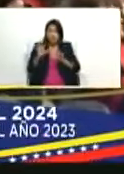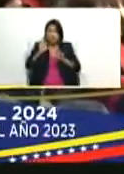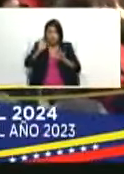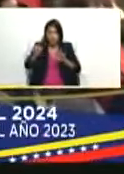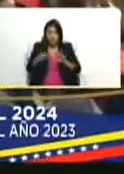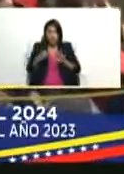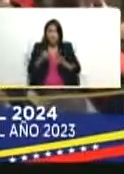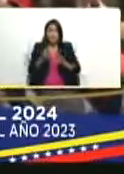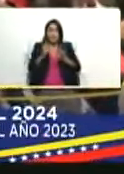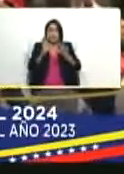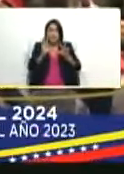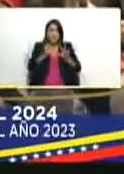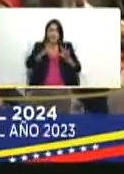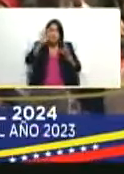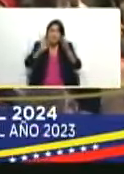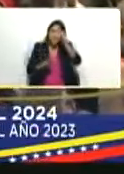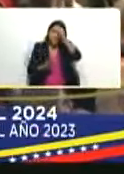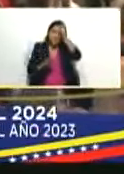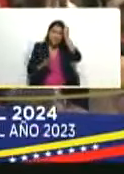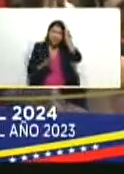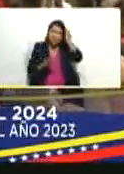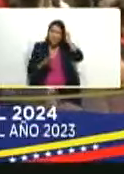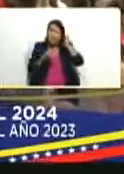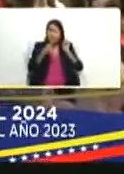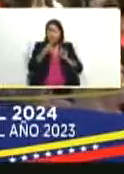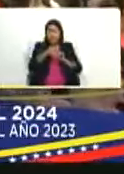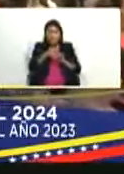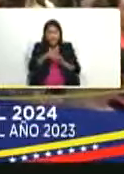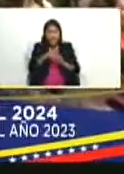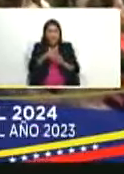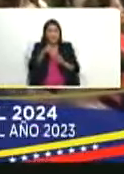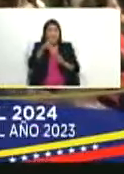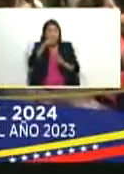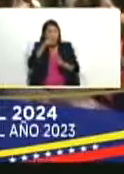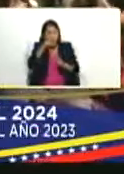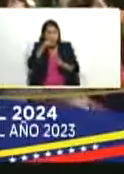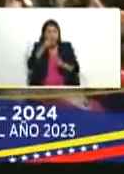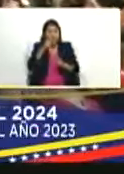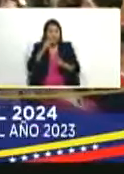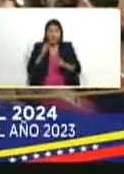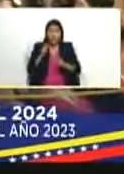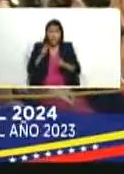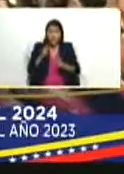18,85%. En lo concerniente a la Inspectoría General de Tribunales, se realizaron